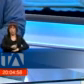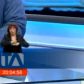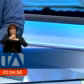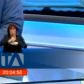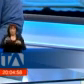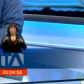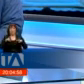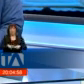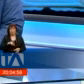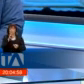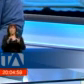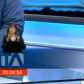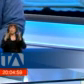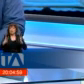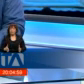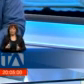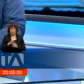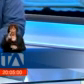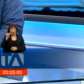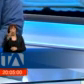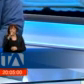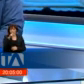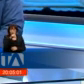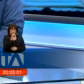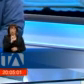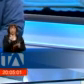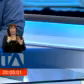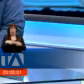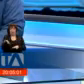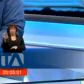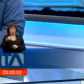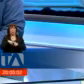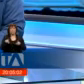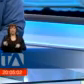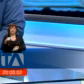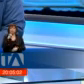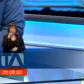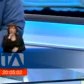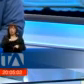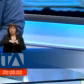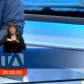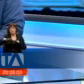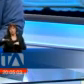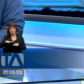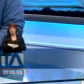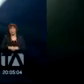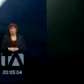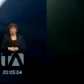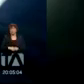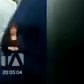el prefecto electo Carlos Luis Morales, quien, como ya vimos, no asistió a la invitación del presidente Moreno.